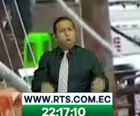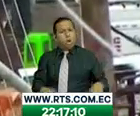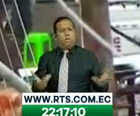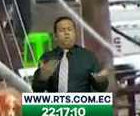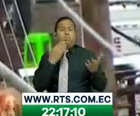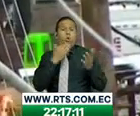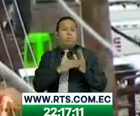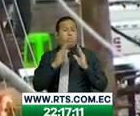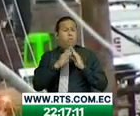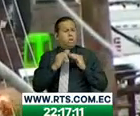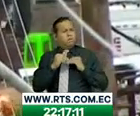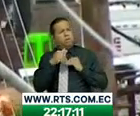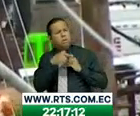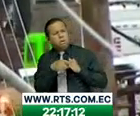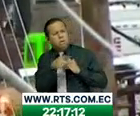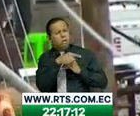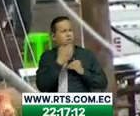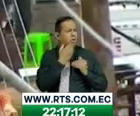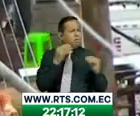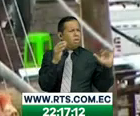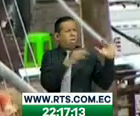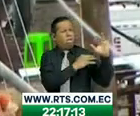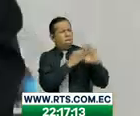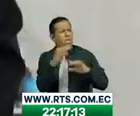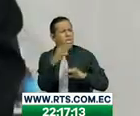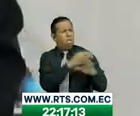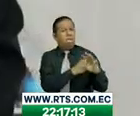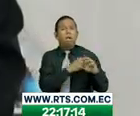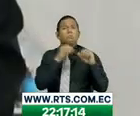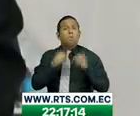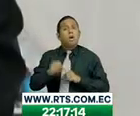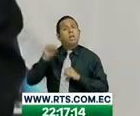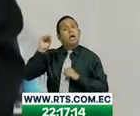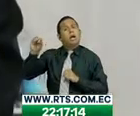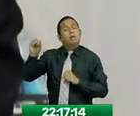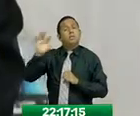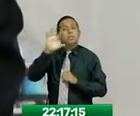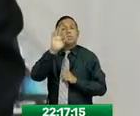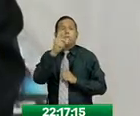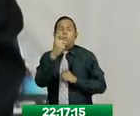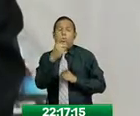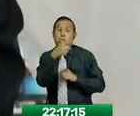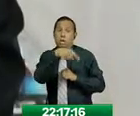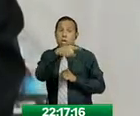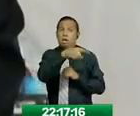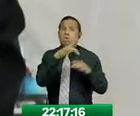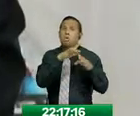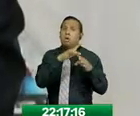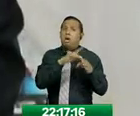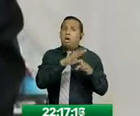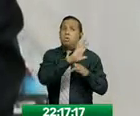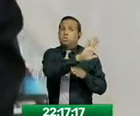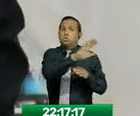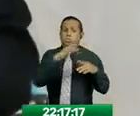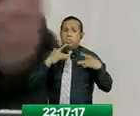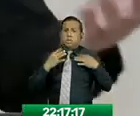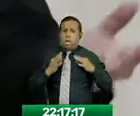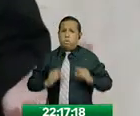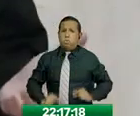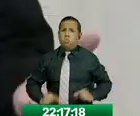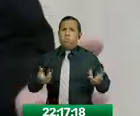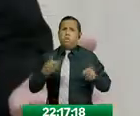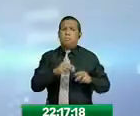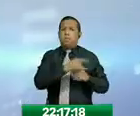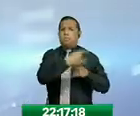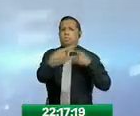fiestas clandestinas, llame al 911 porque no solamente está poniendo en riesgo la salud propia y de sus amigos cercanos, sino de toda